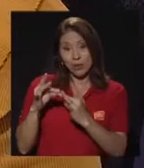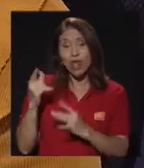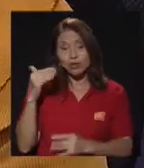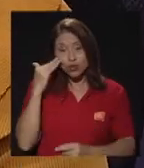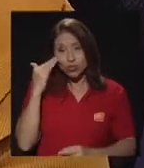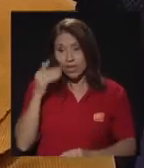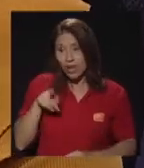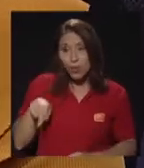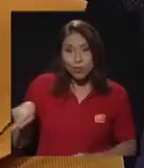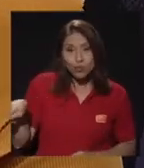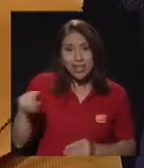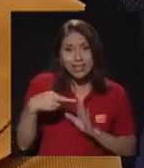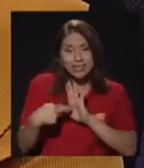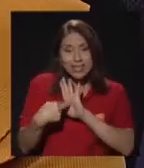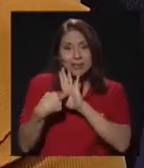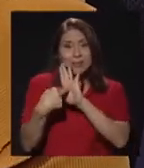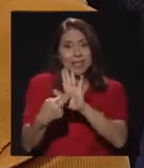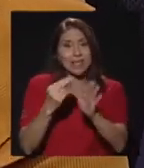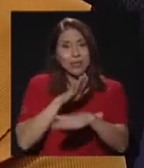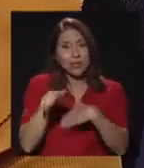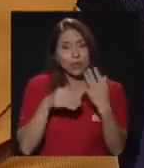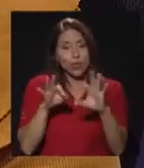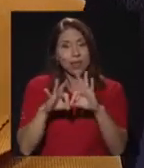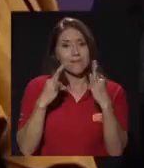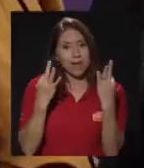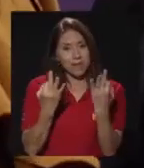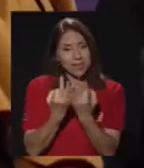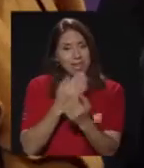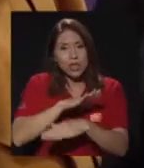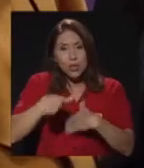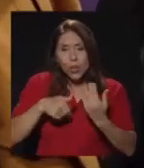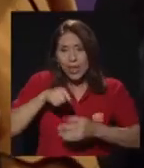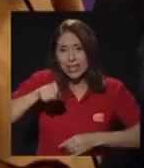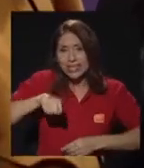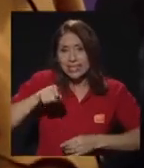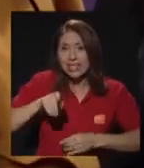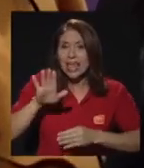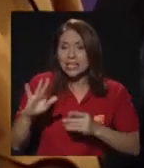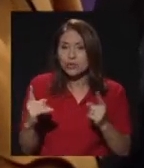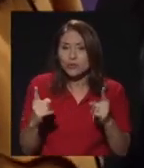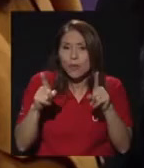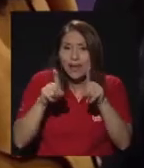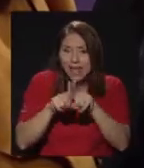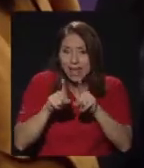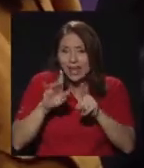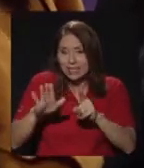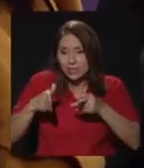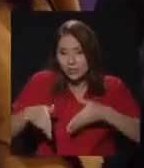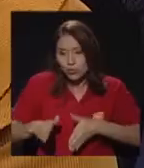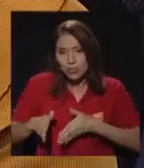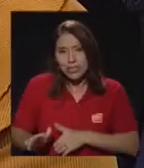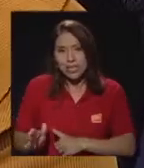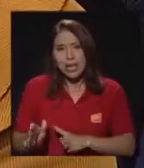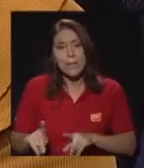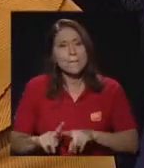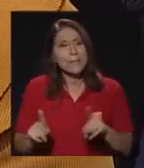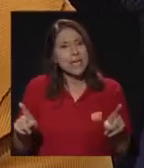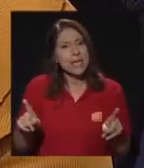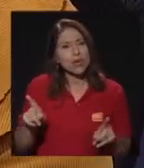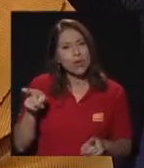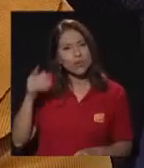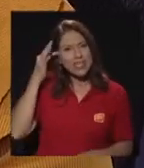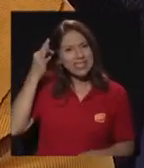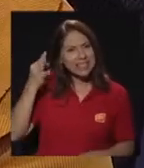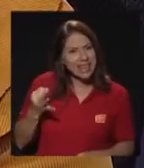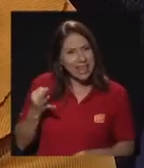ahí representando a toda su familia y todas las necesidades, tanto de sus parejas y de sus niños y las niñas, pero ¿qué creen que